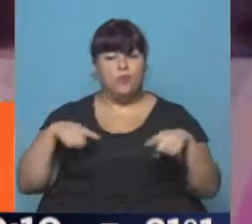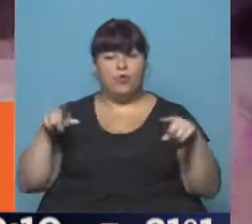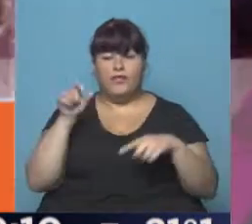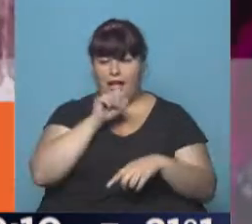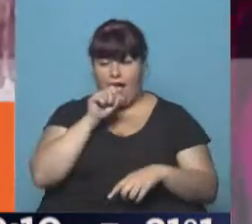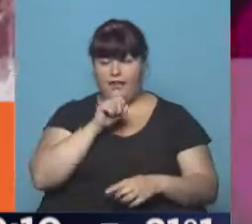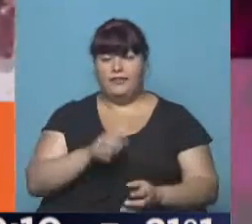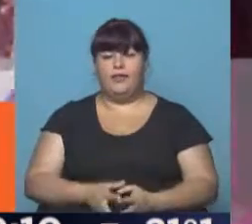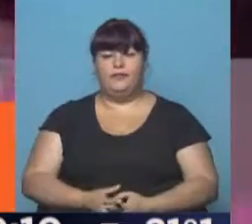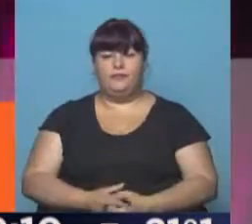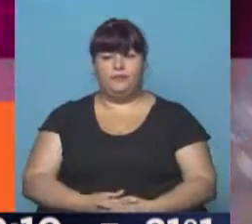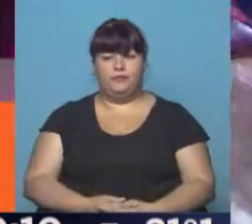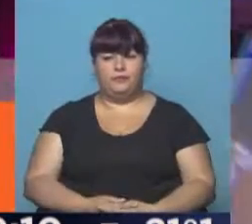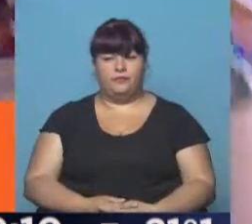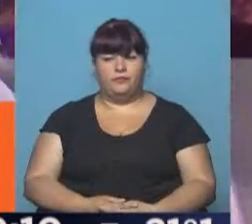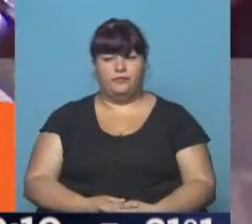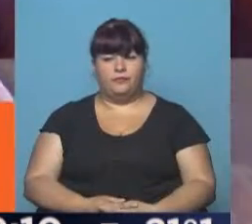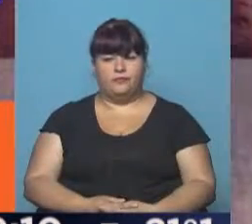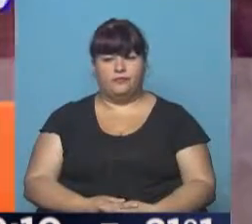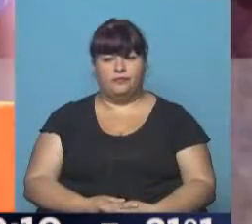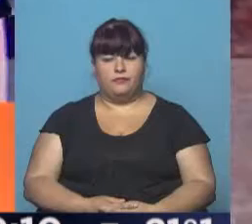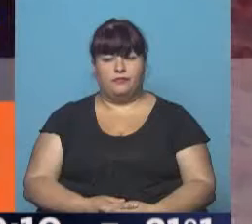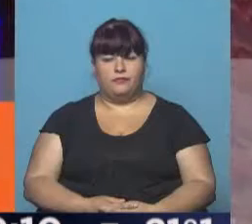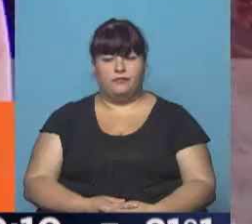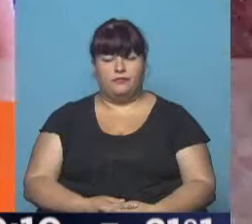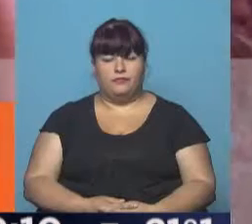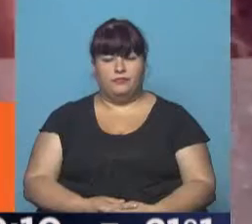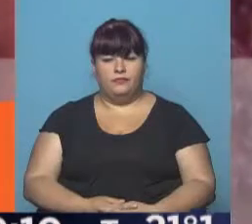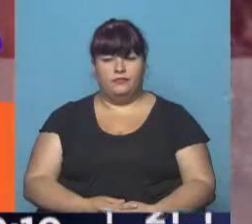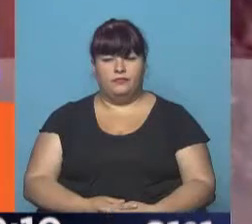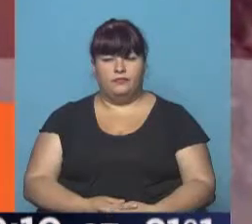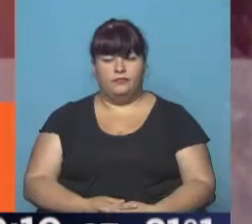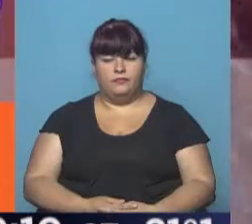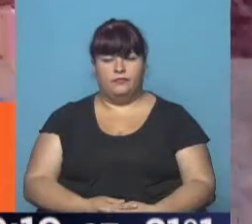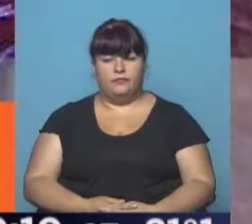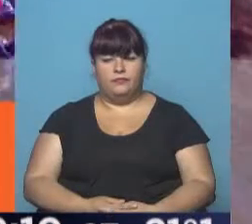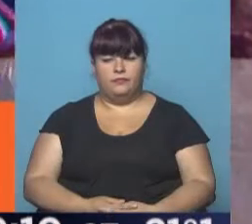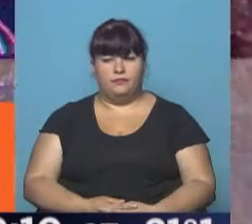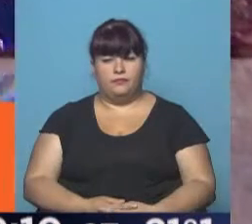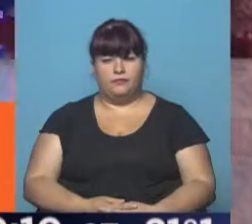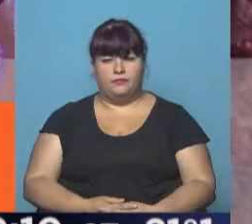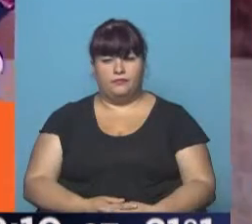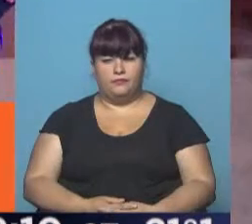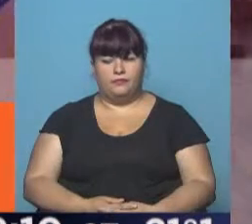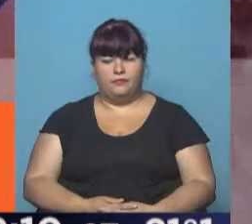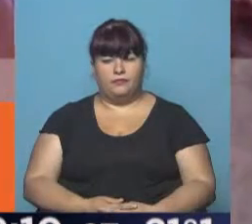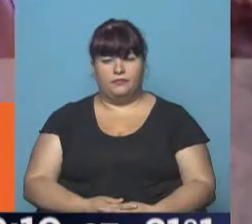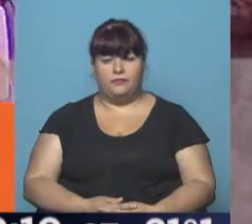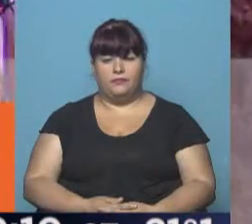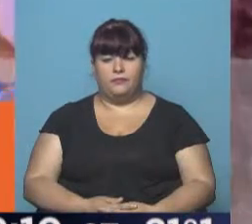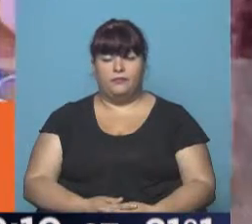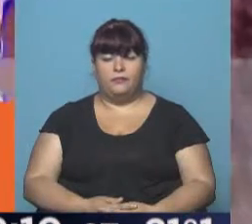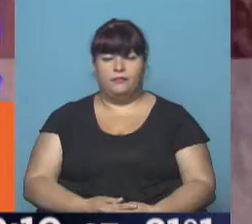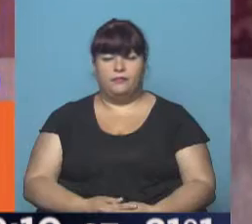El carnaval quebradeño, mi cholita, llegando está el carnaval quebradeño,